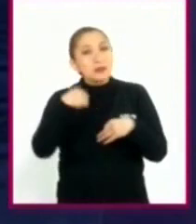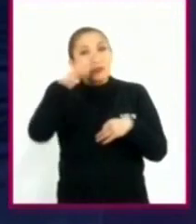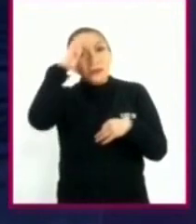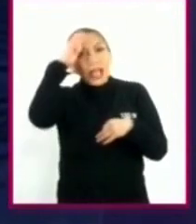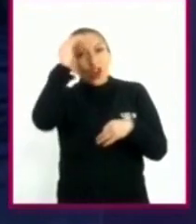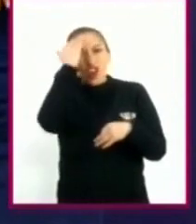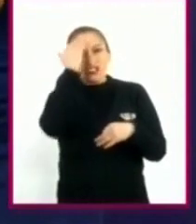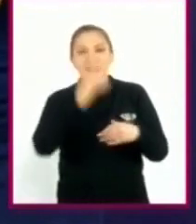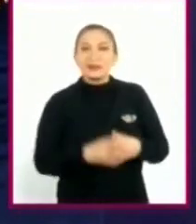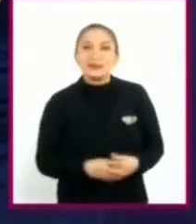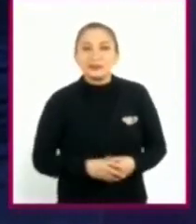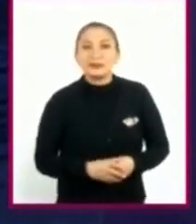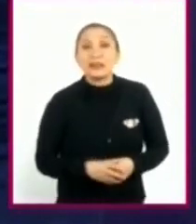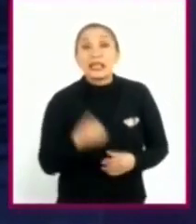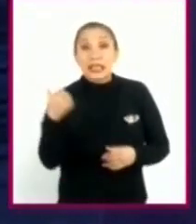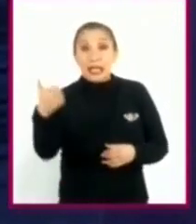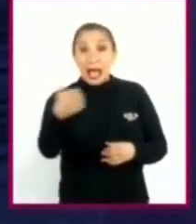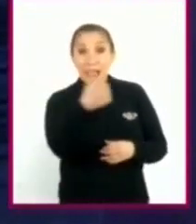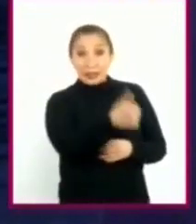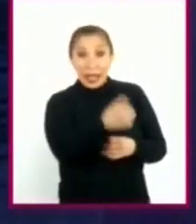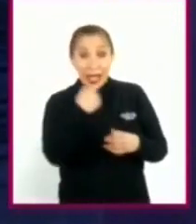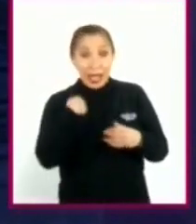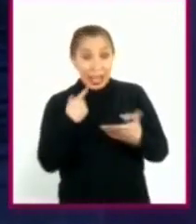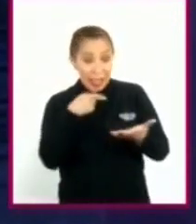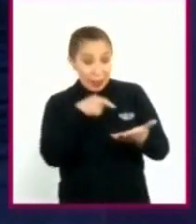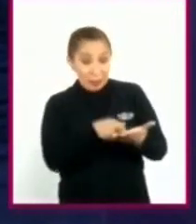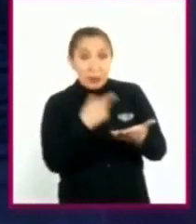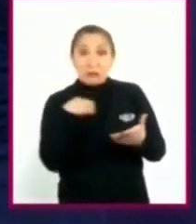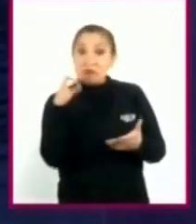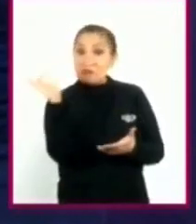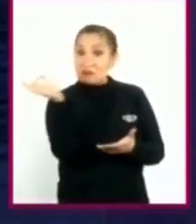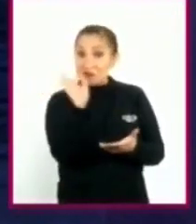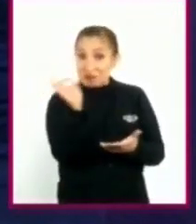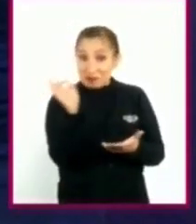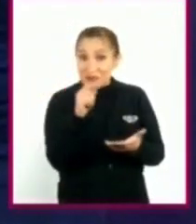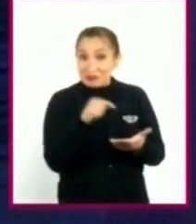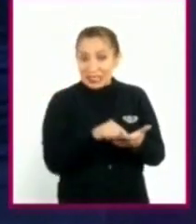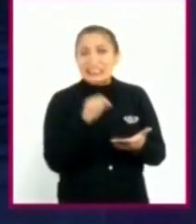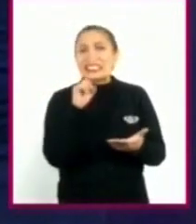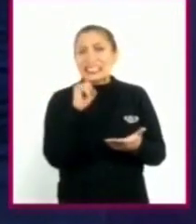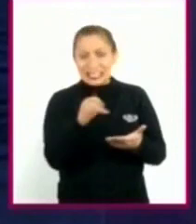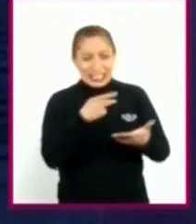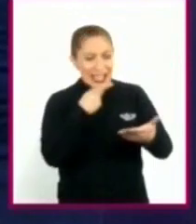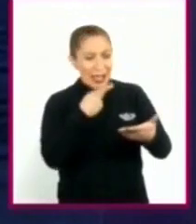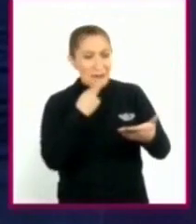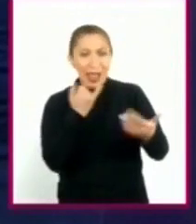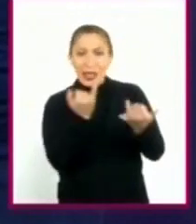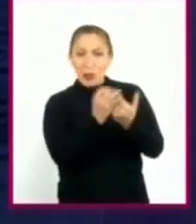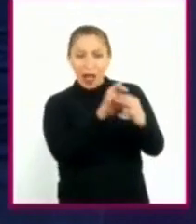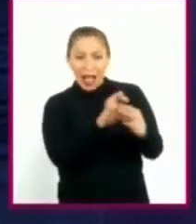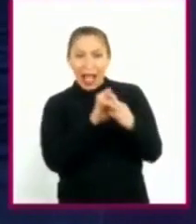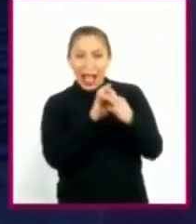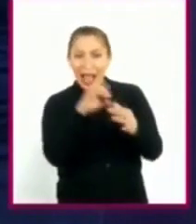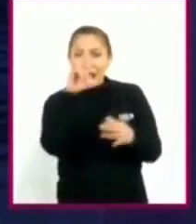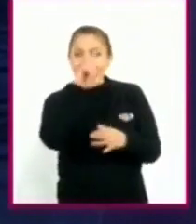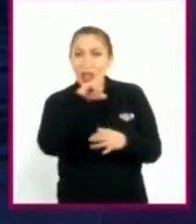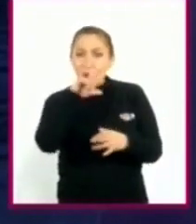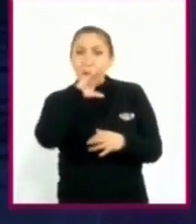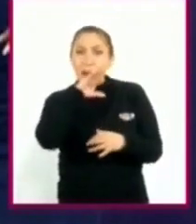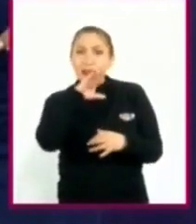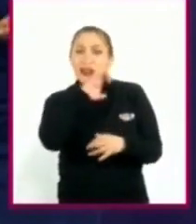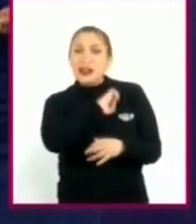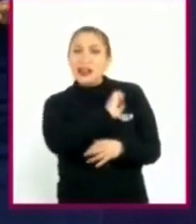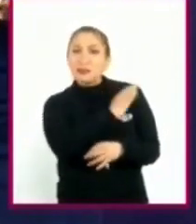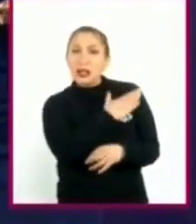pensado conocer. Y cada una de ellas, muy probablemente, aunque hablara nuestra misma lengua materna, el